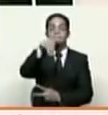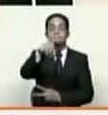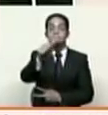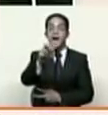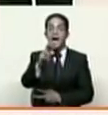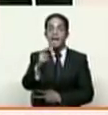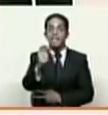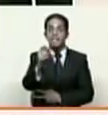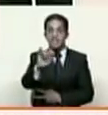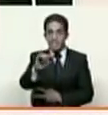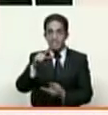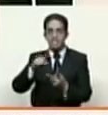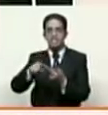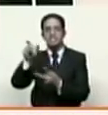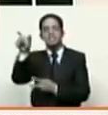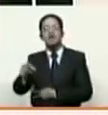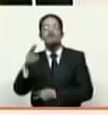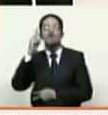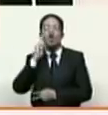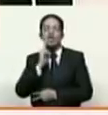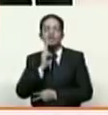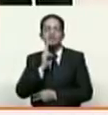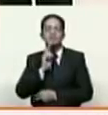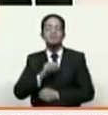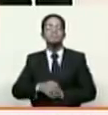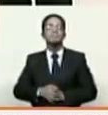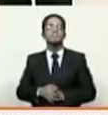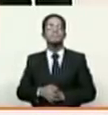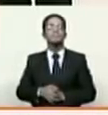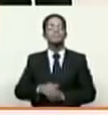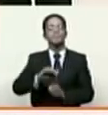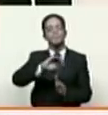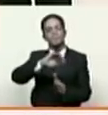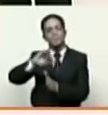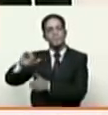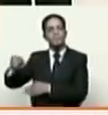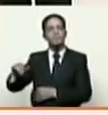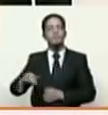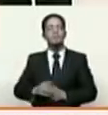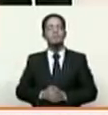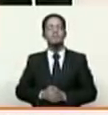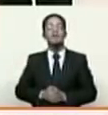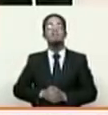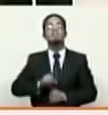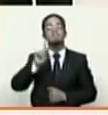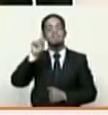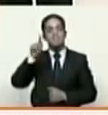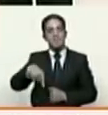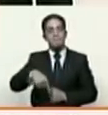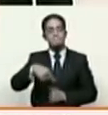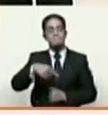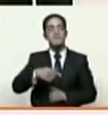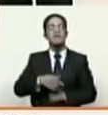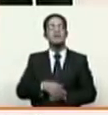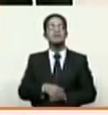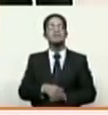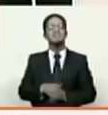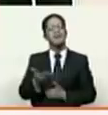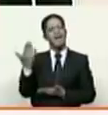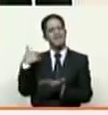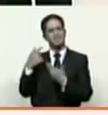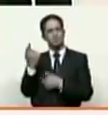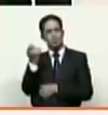profundamente en nuestro sistema de salud. Por otro lado, hemos atendido también, ustedes saben que hace un mes, a